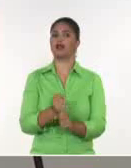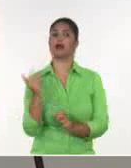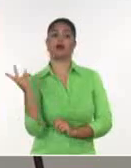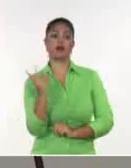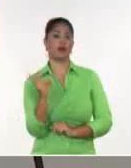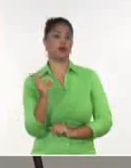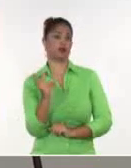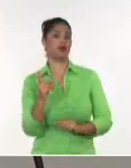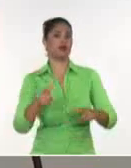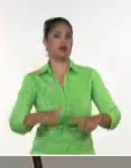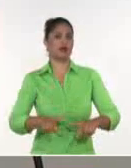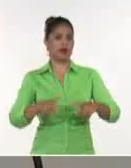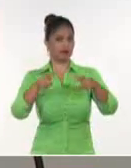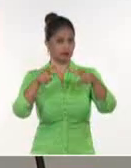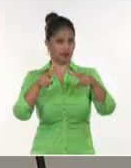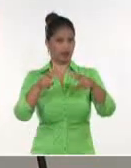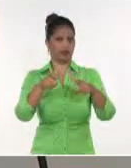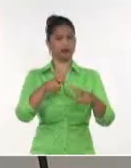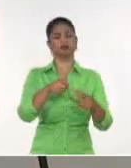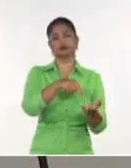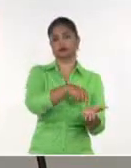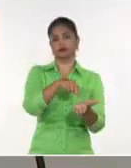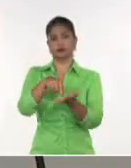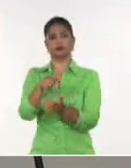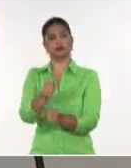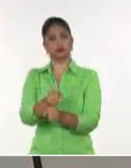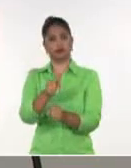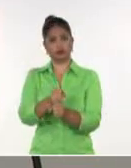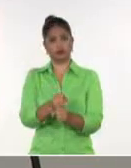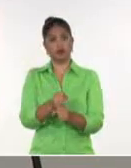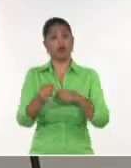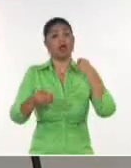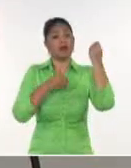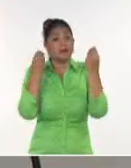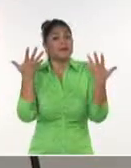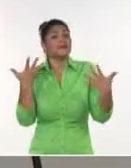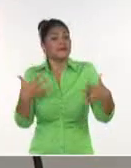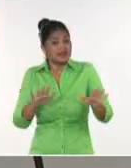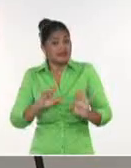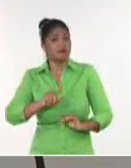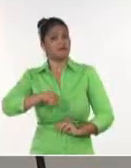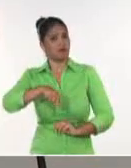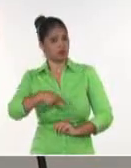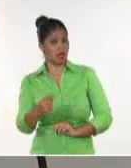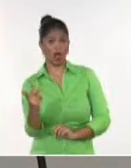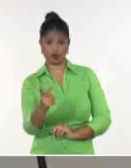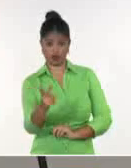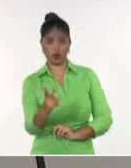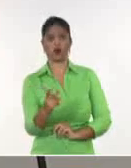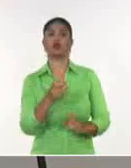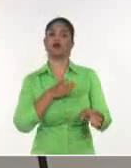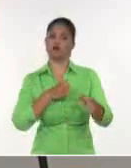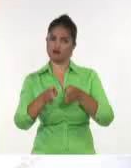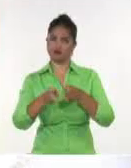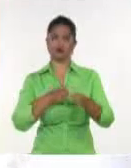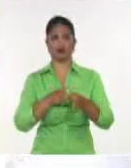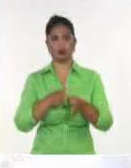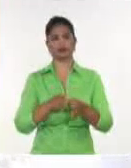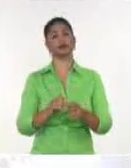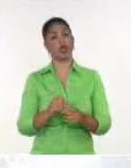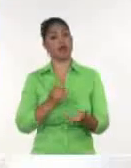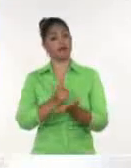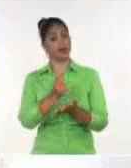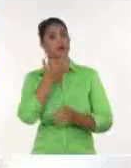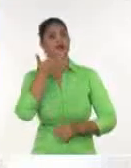ceras de estas dos unidades y ya estamos estimando que el día de mañana se nos pueden incorporar estas dos unidades del sistema eléctrico nacional que decir que el miércoles ya